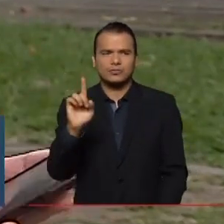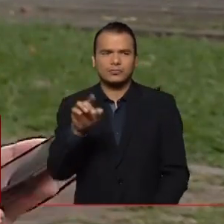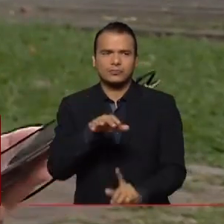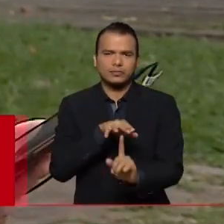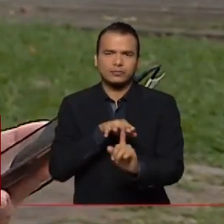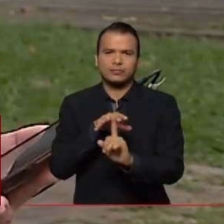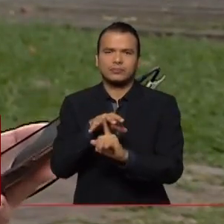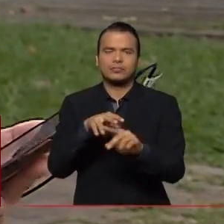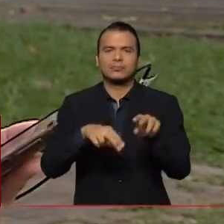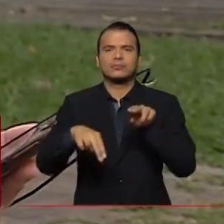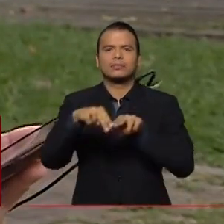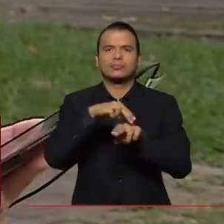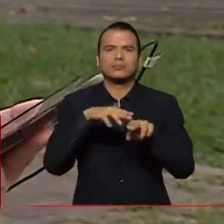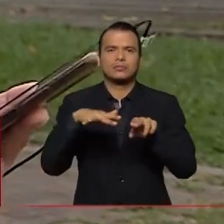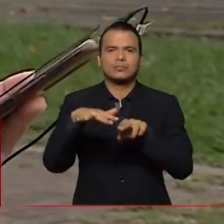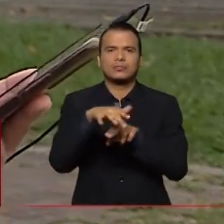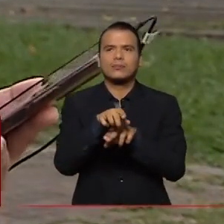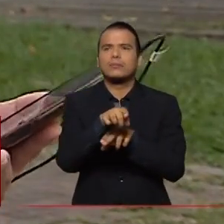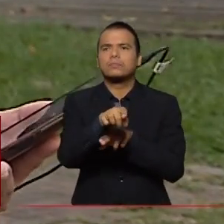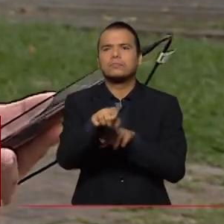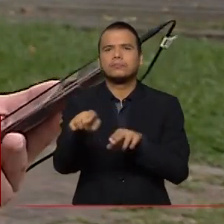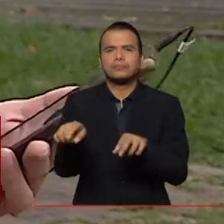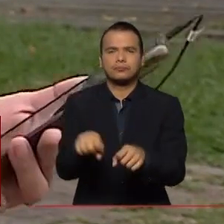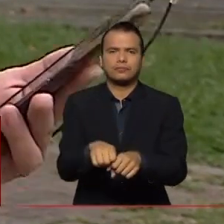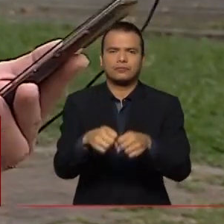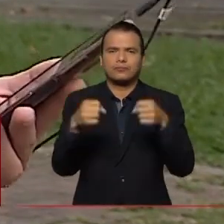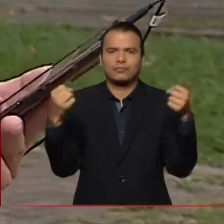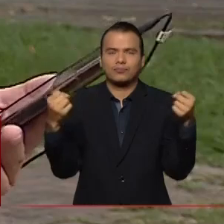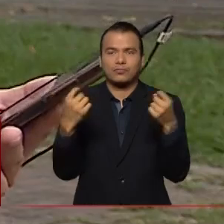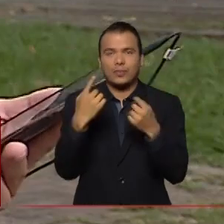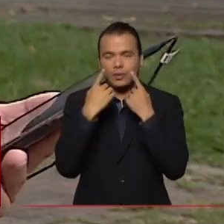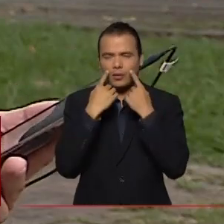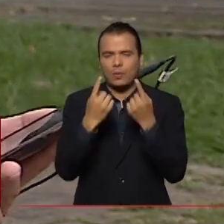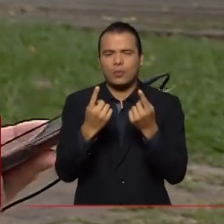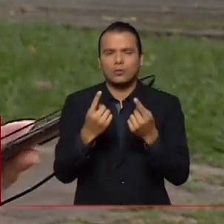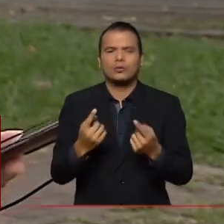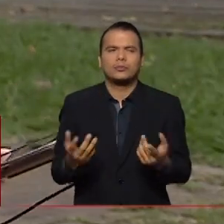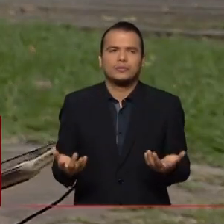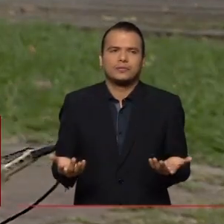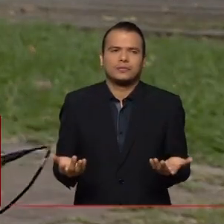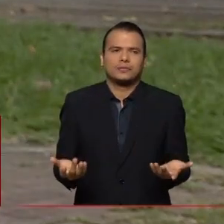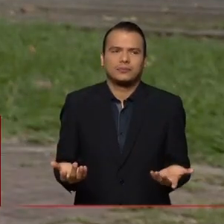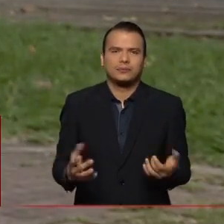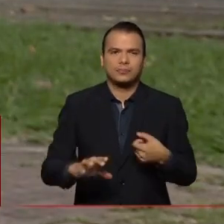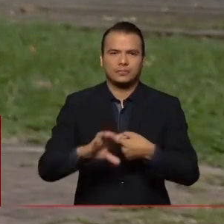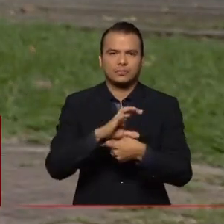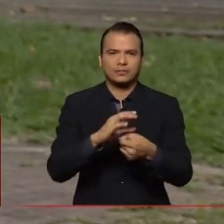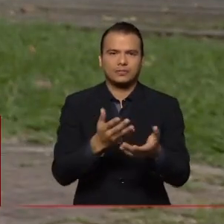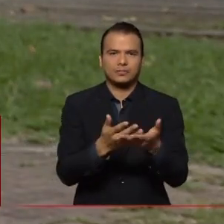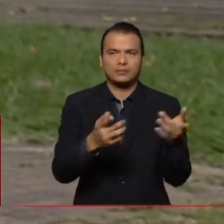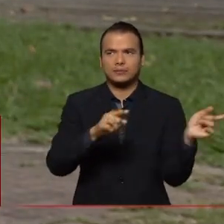entorpeciendo el hábitat de las aves y de las especies que están en el parque. No llevemos la ciudad a los